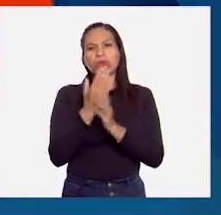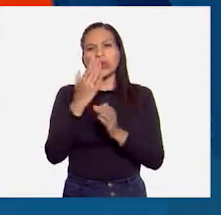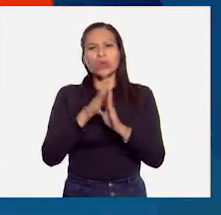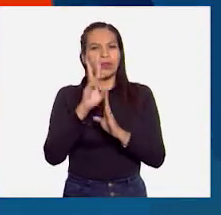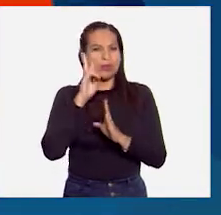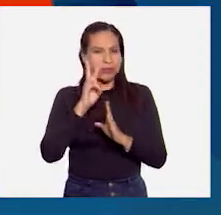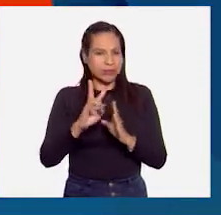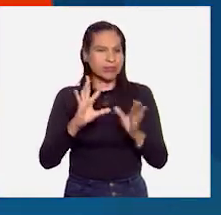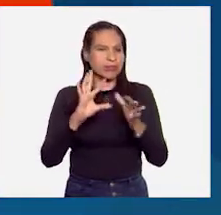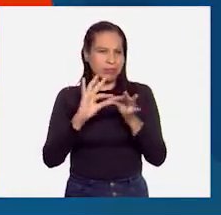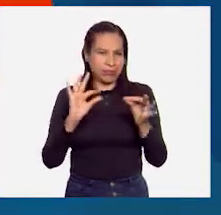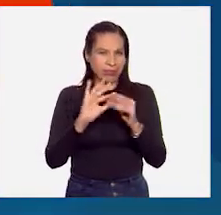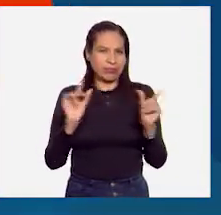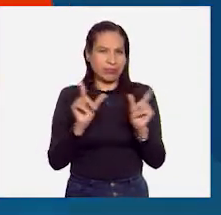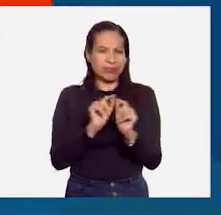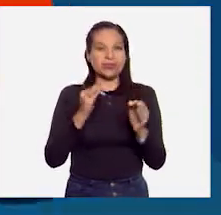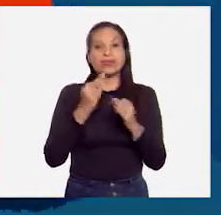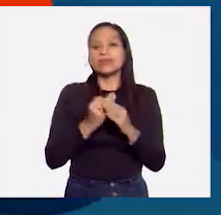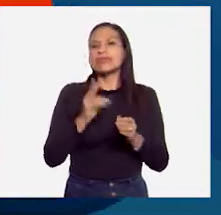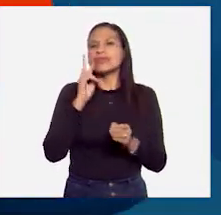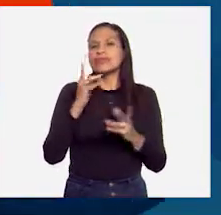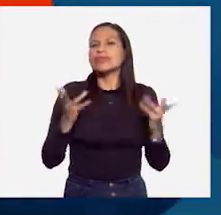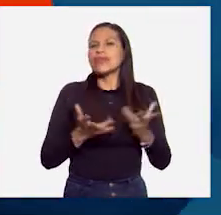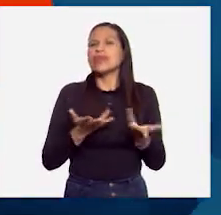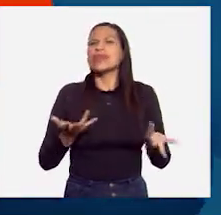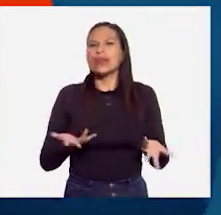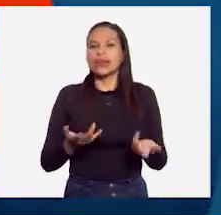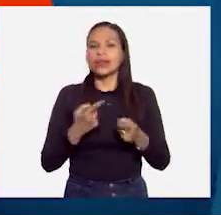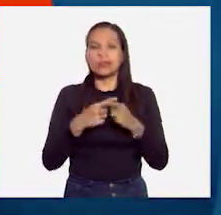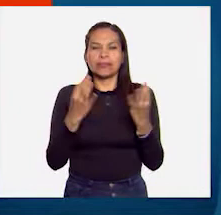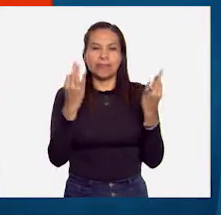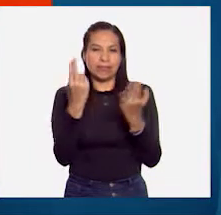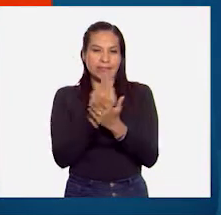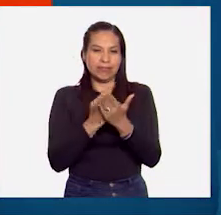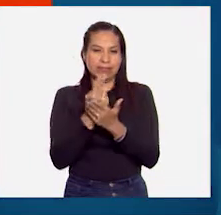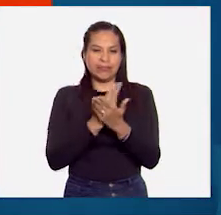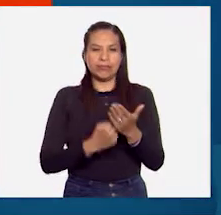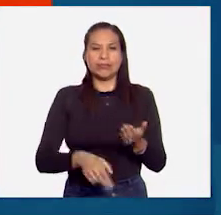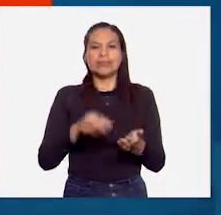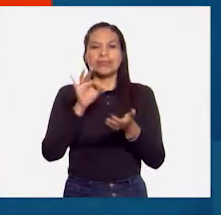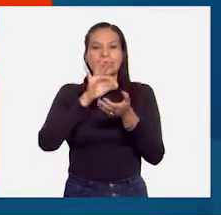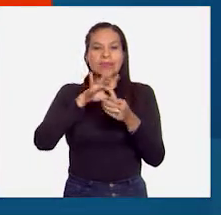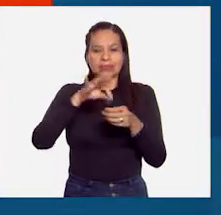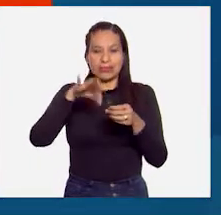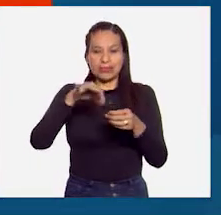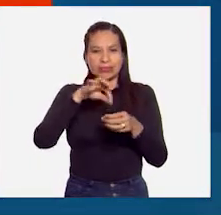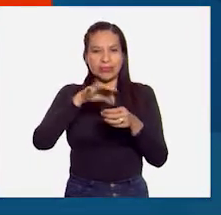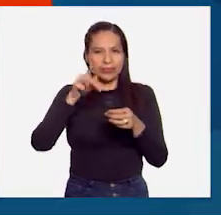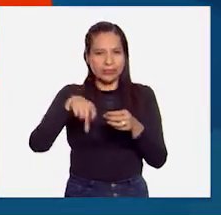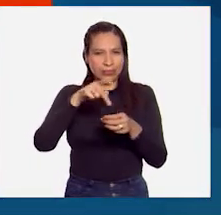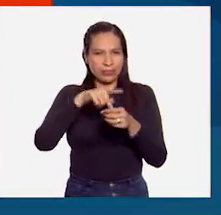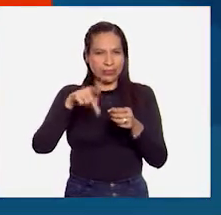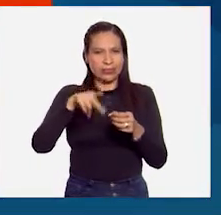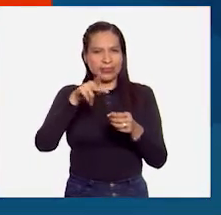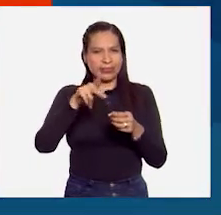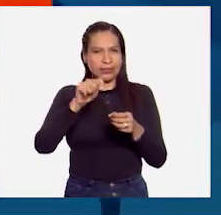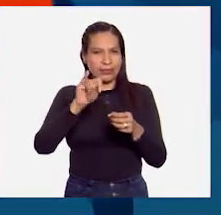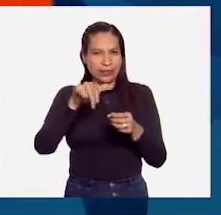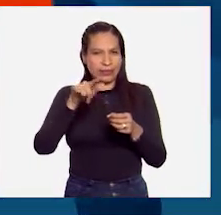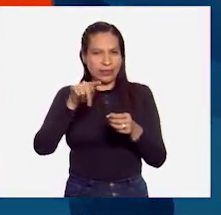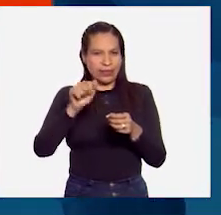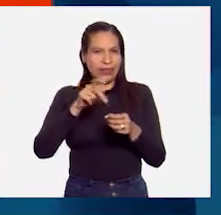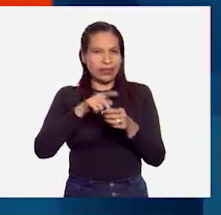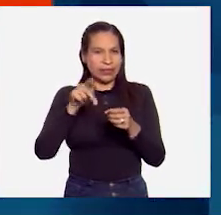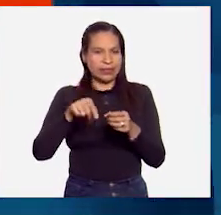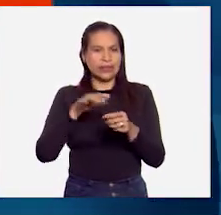capítulo. Y en esta vez vamos a hacer unas mandalas con tintas. Las tintas que vamos a utilizar, pues